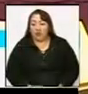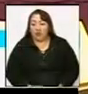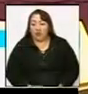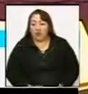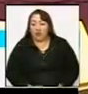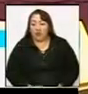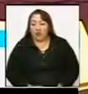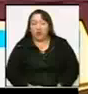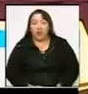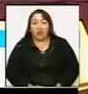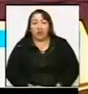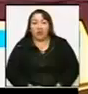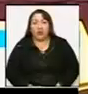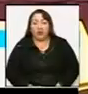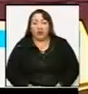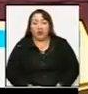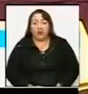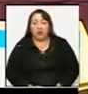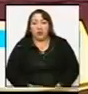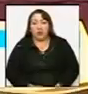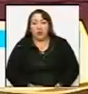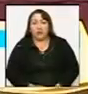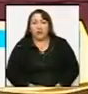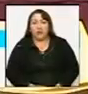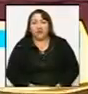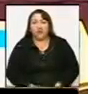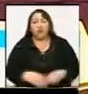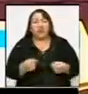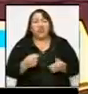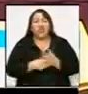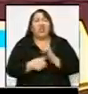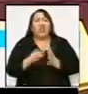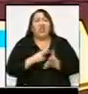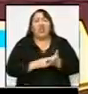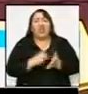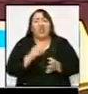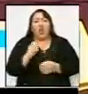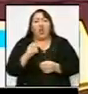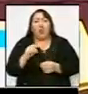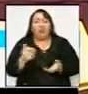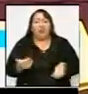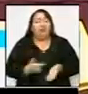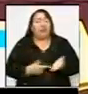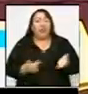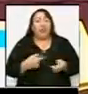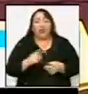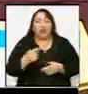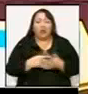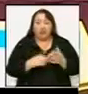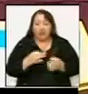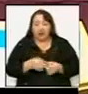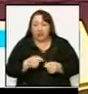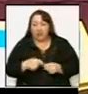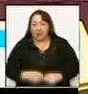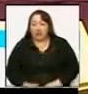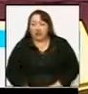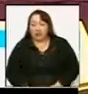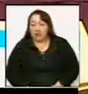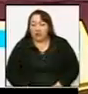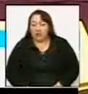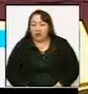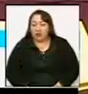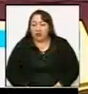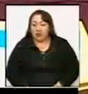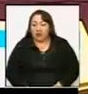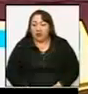porque ustedes se preguntan válidamente qué tiene que hacer la RENIC acá, qué tiene que hacer la OMPE acá. Lo que pasa es que el espíritu de esta